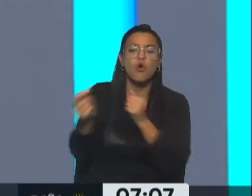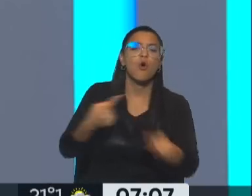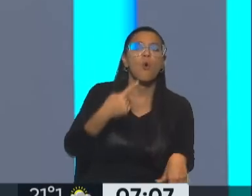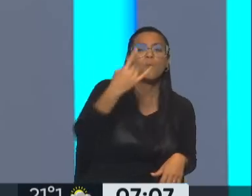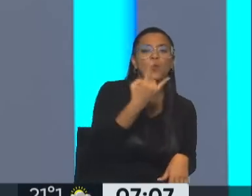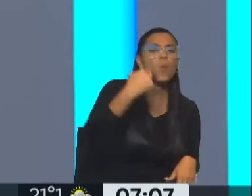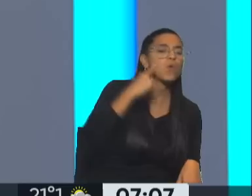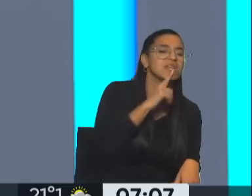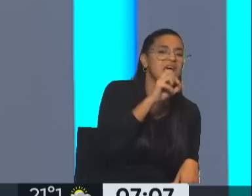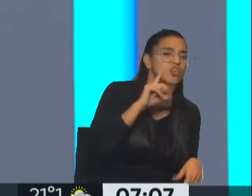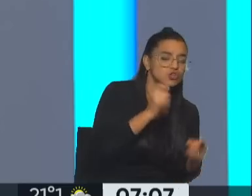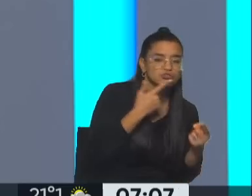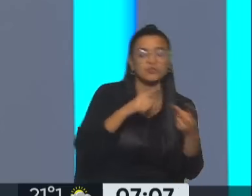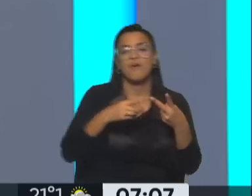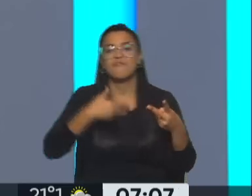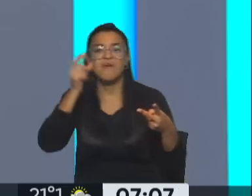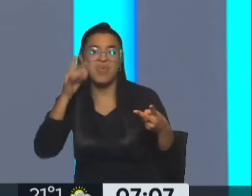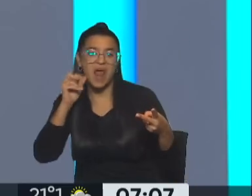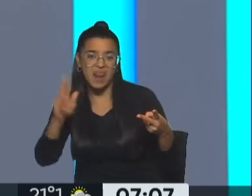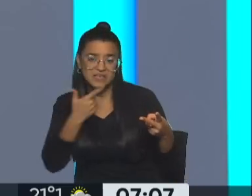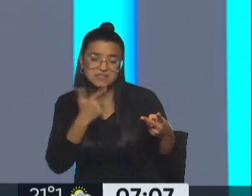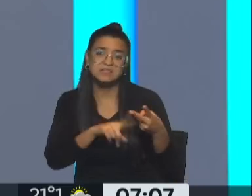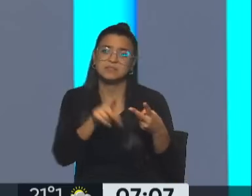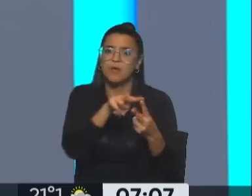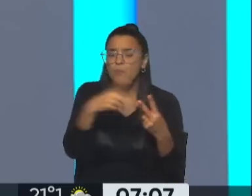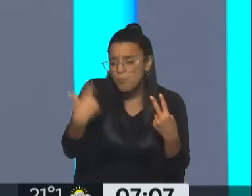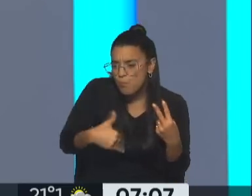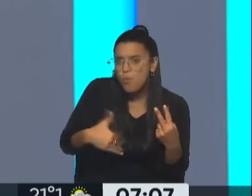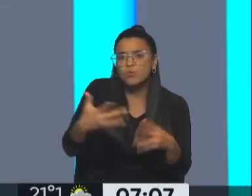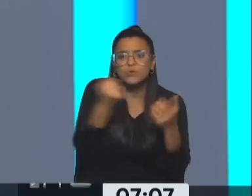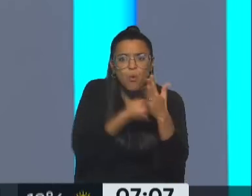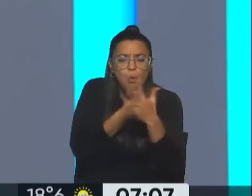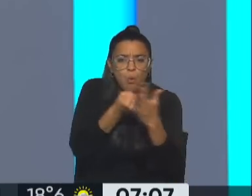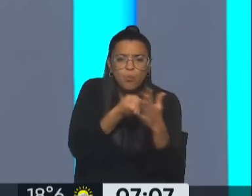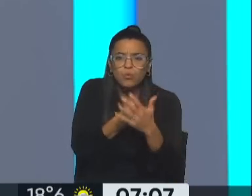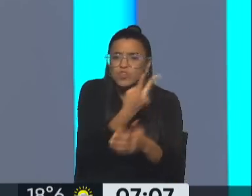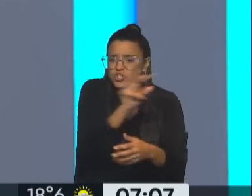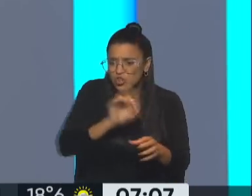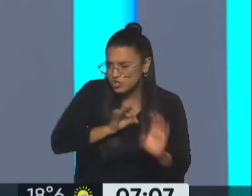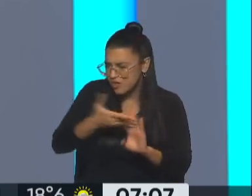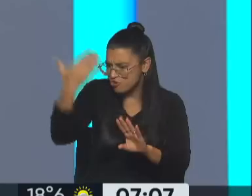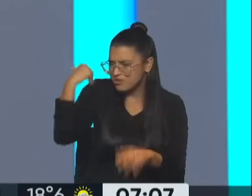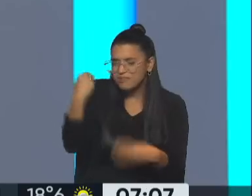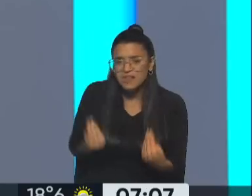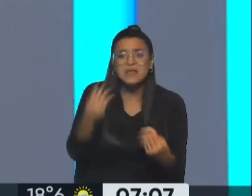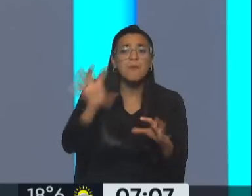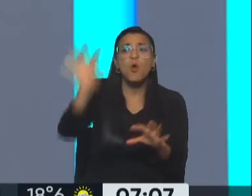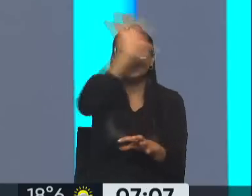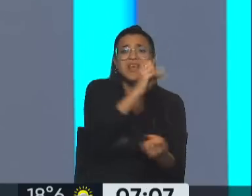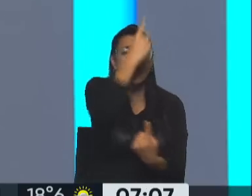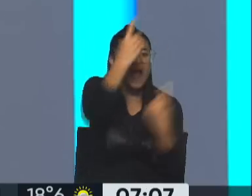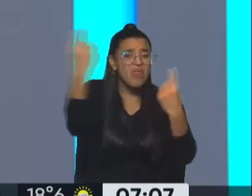y federales que tanta sangre le costó a la Argentina y que se zanjó hace 2 siglos. Cada provincia tiene